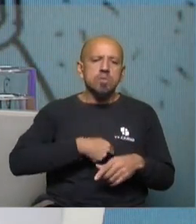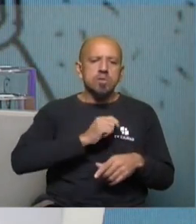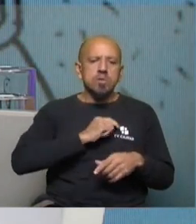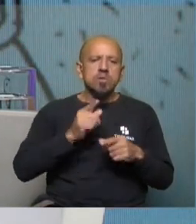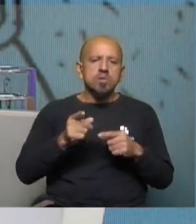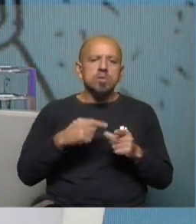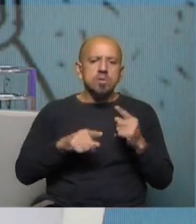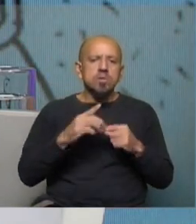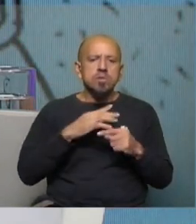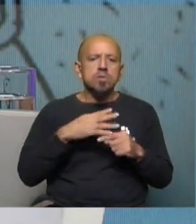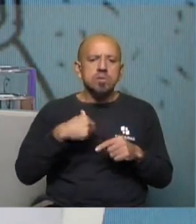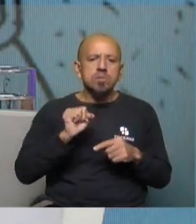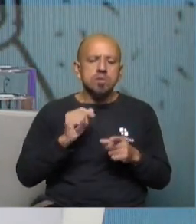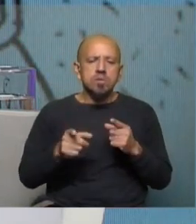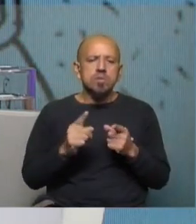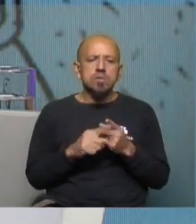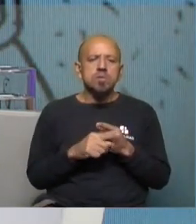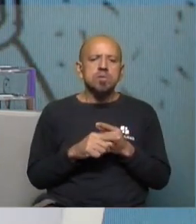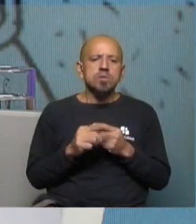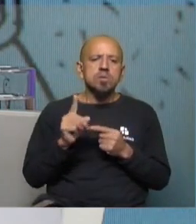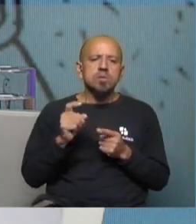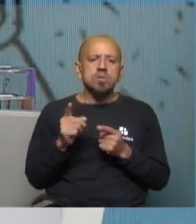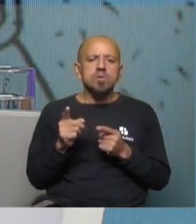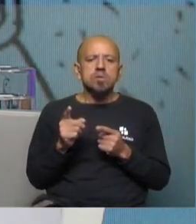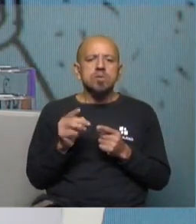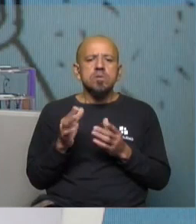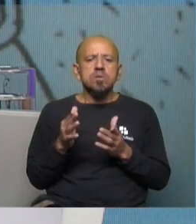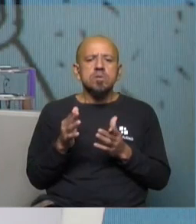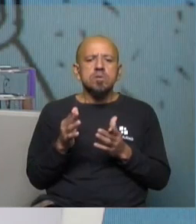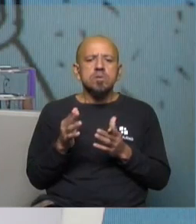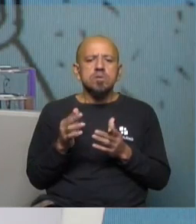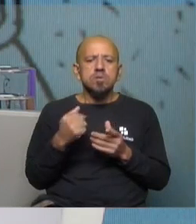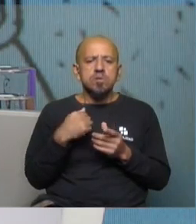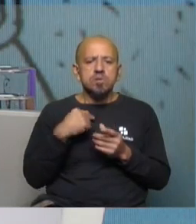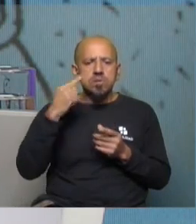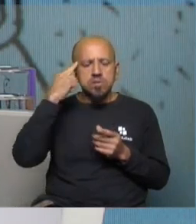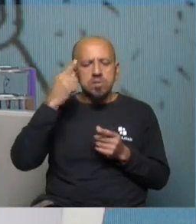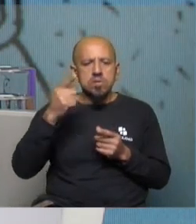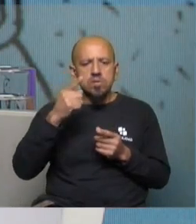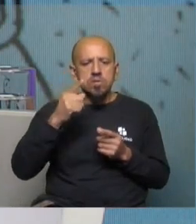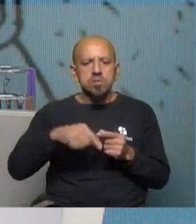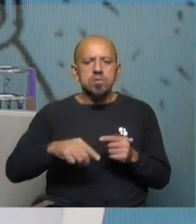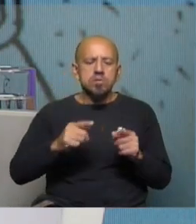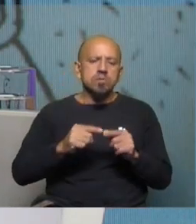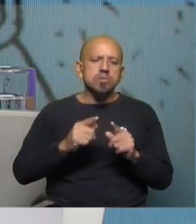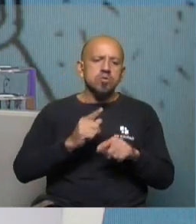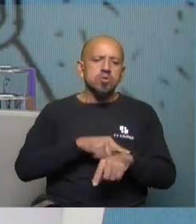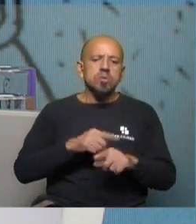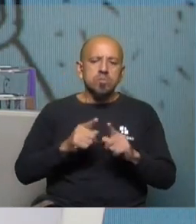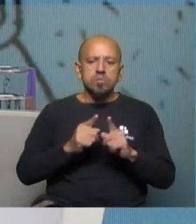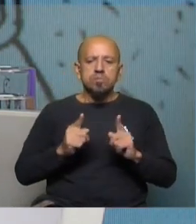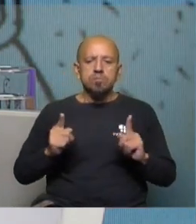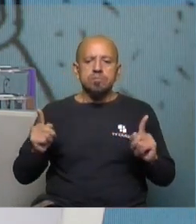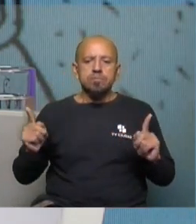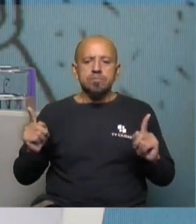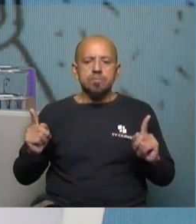eran como los que traía más esclavos por mar verdad Y me dice mira y yo esto es increíble me ha hecho una línea de tiempo el personaje donde tenía los datos